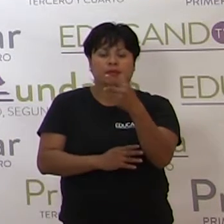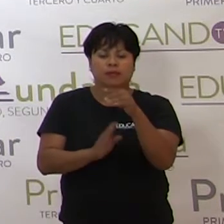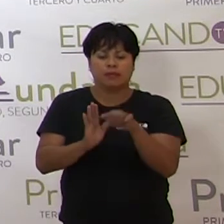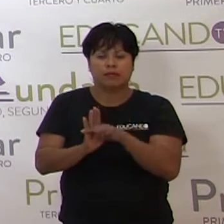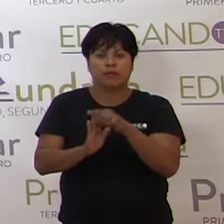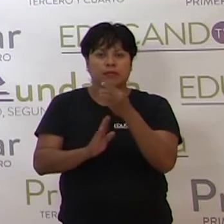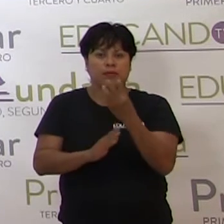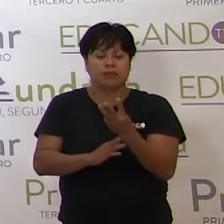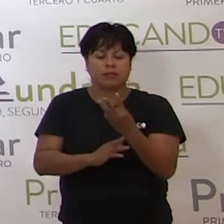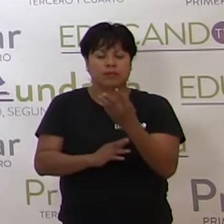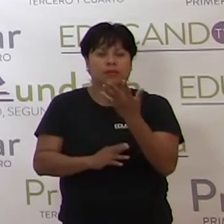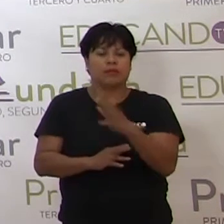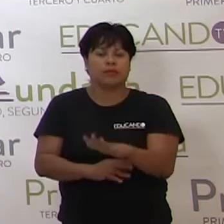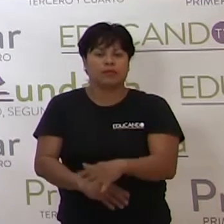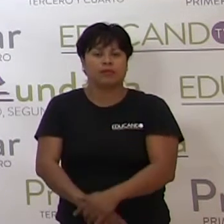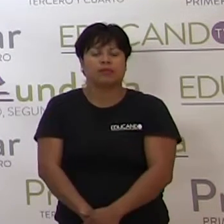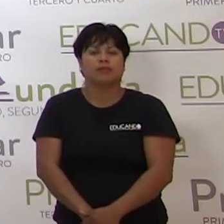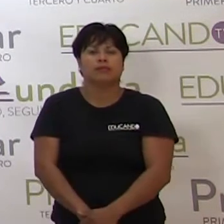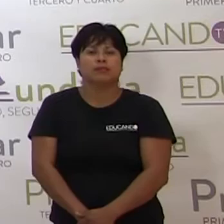3, 10.